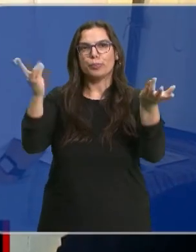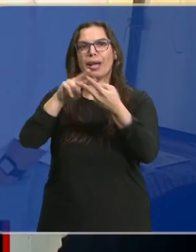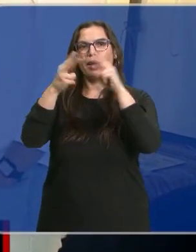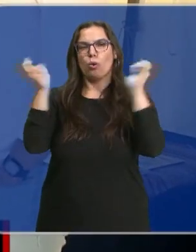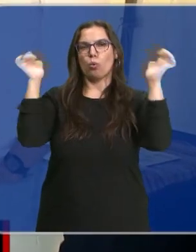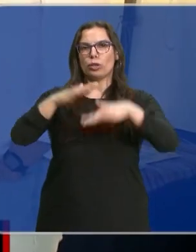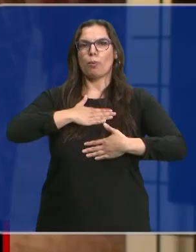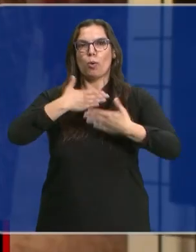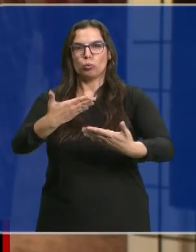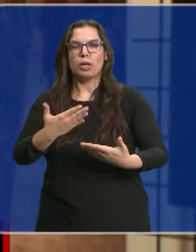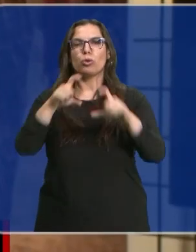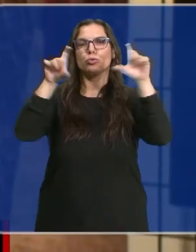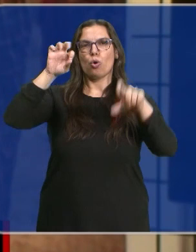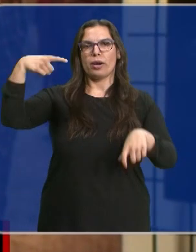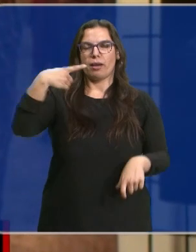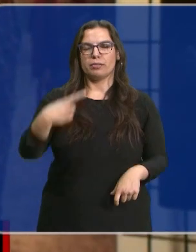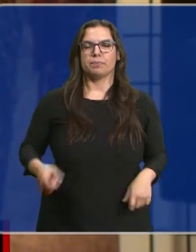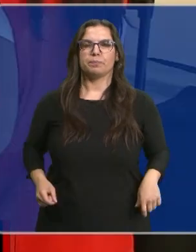encuentro de voluntarios y ONGs.